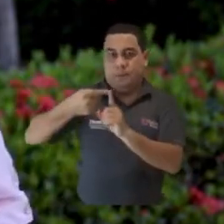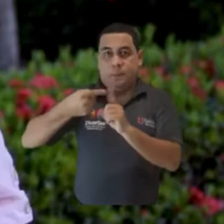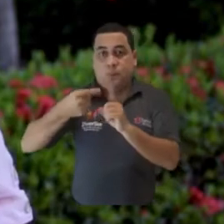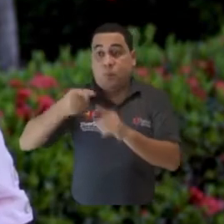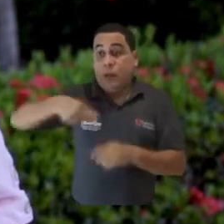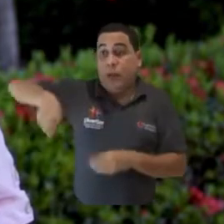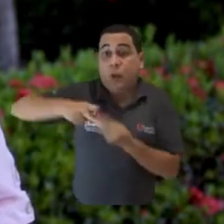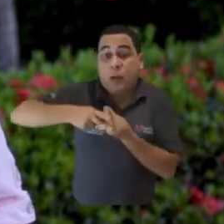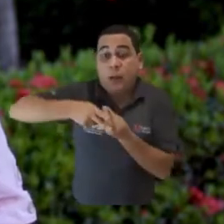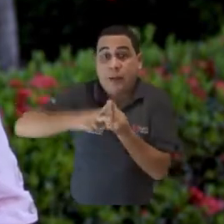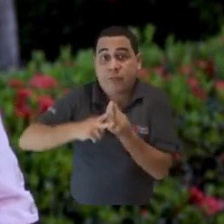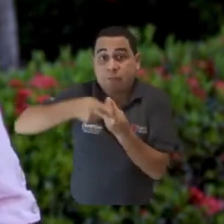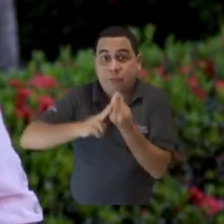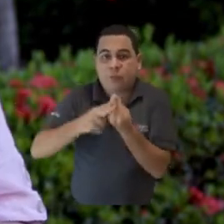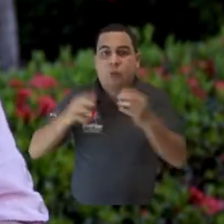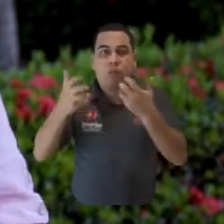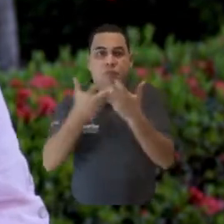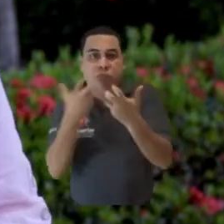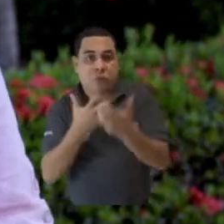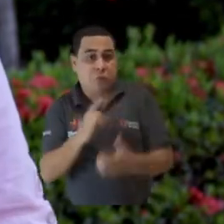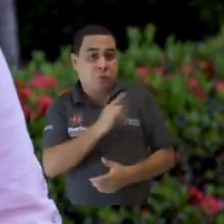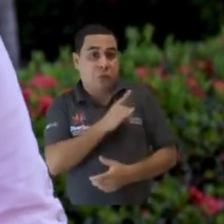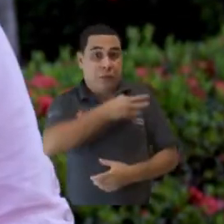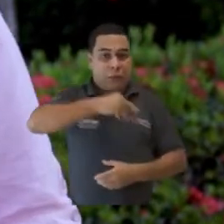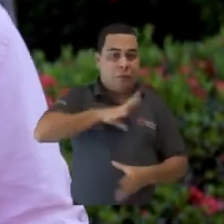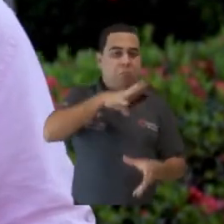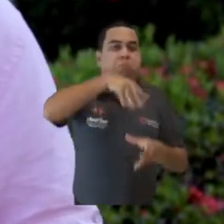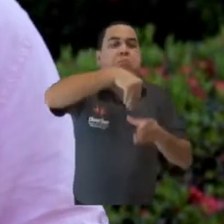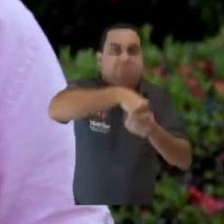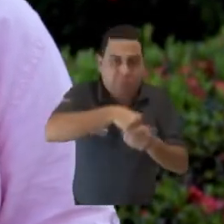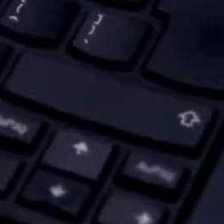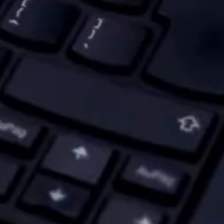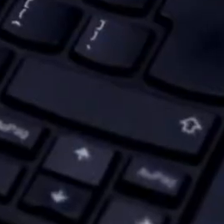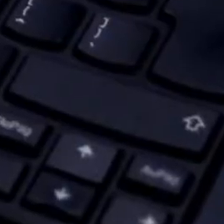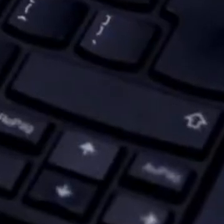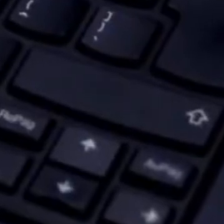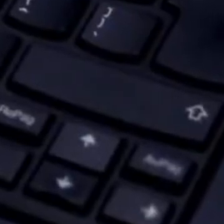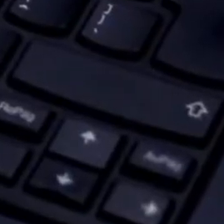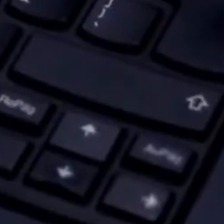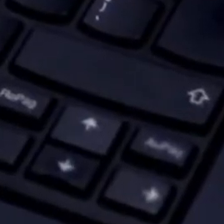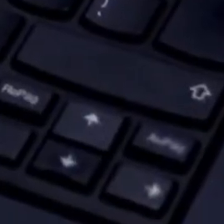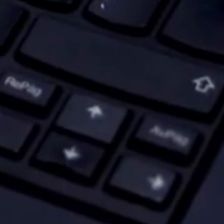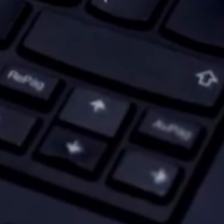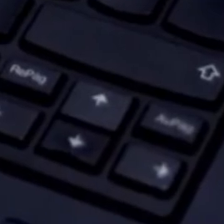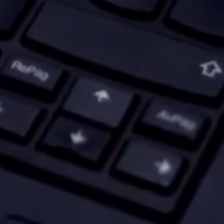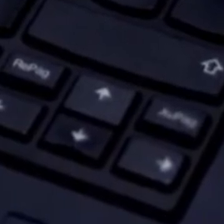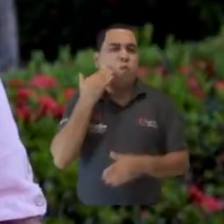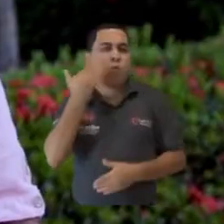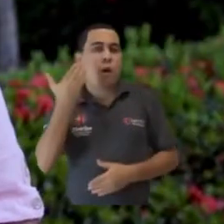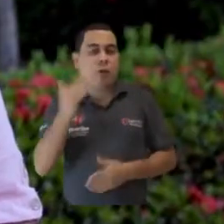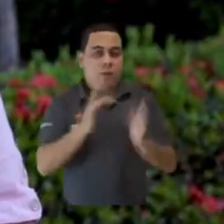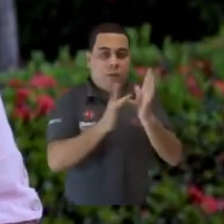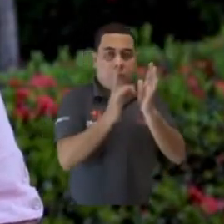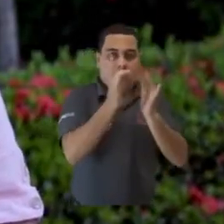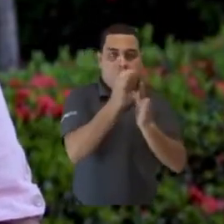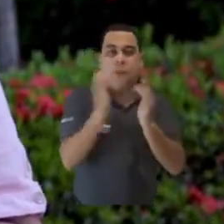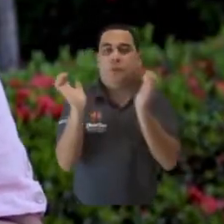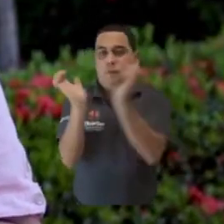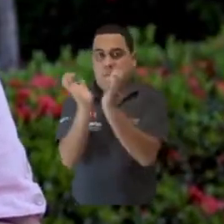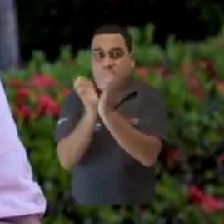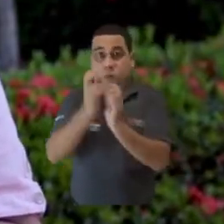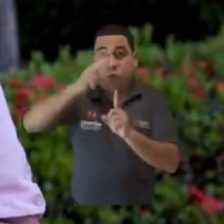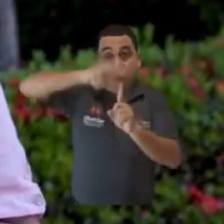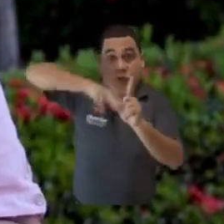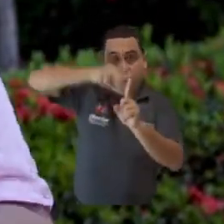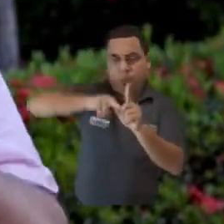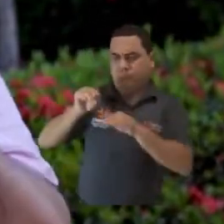manejo de las herramientas y de las plataformas que tiene la Universidad del Atlántico, se desarrolló durante el mes de abril y el mes de mayo.